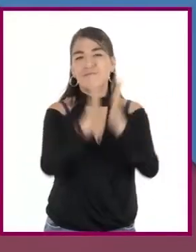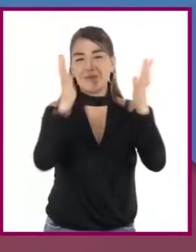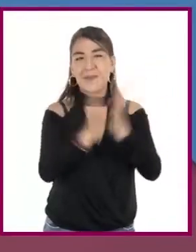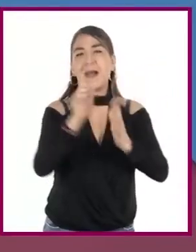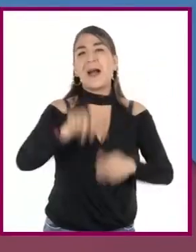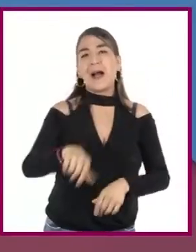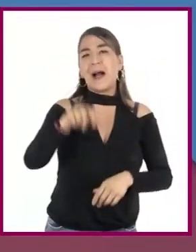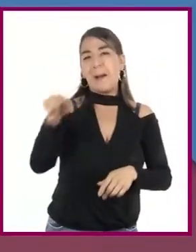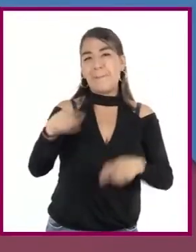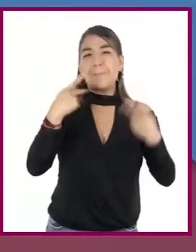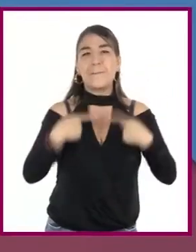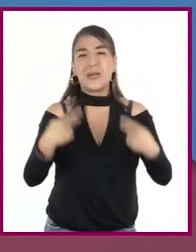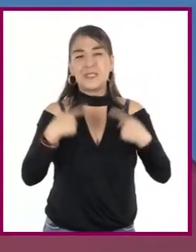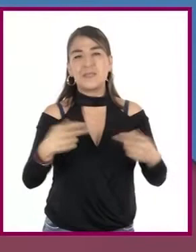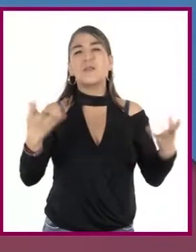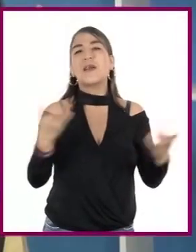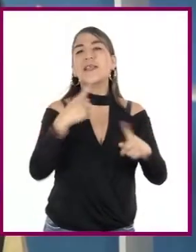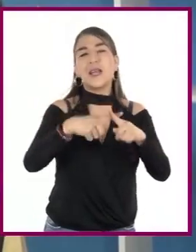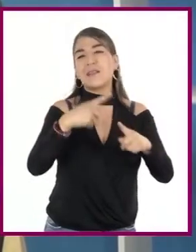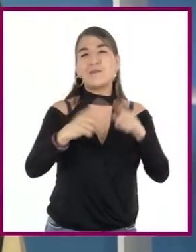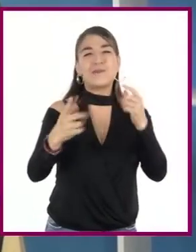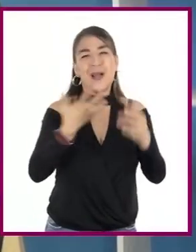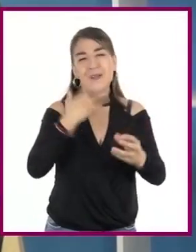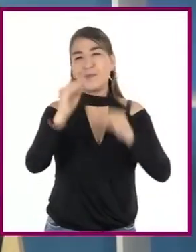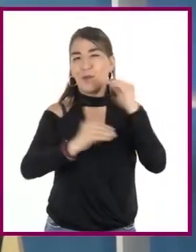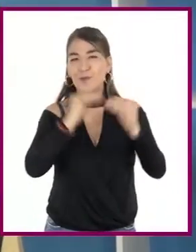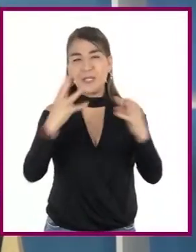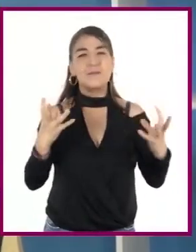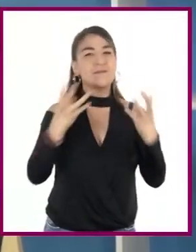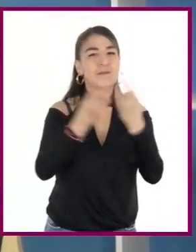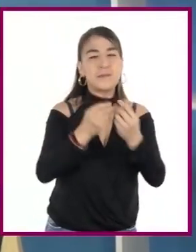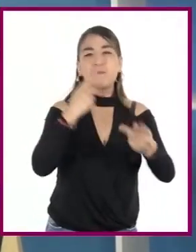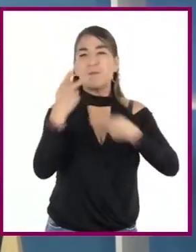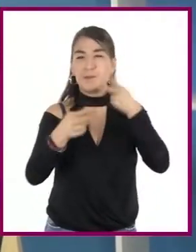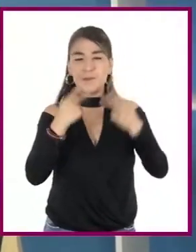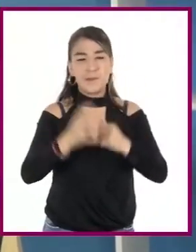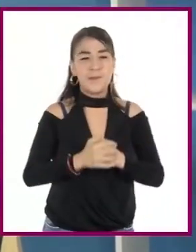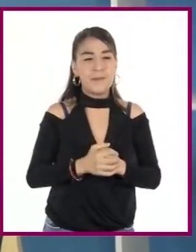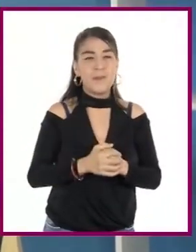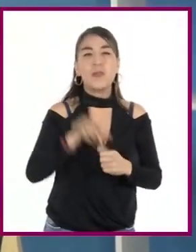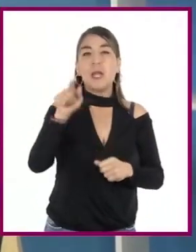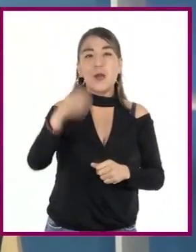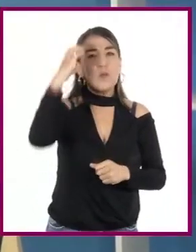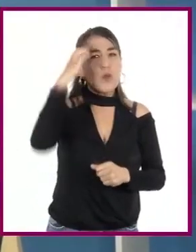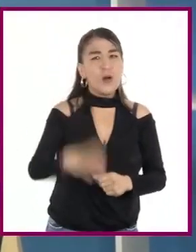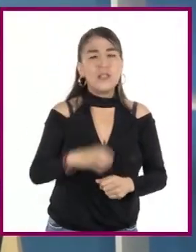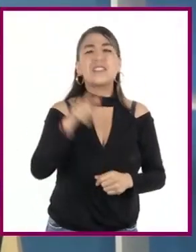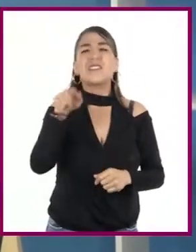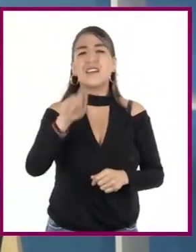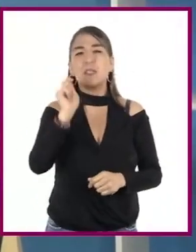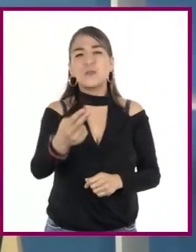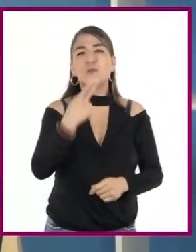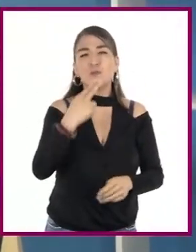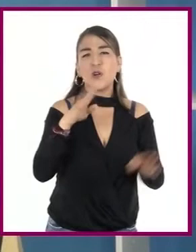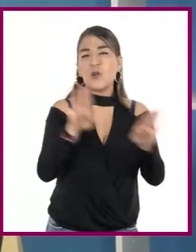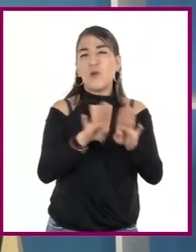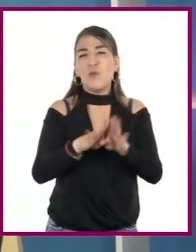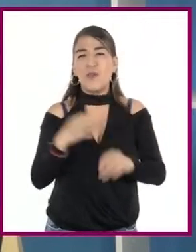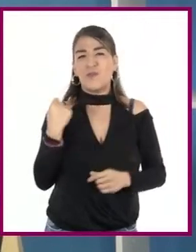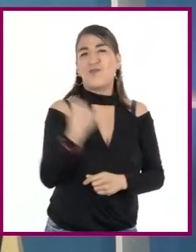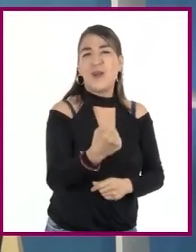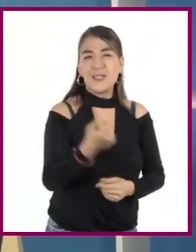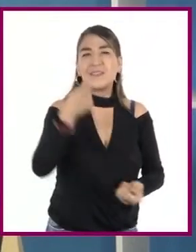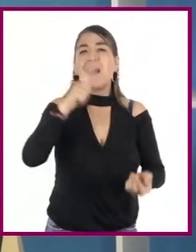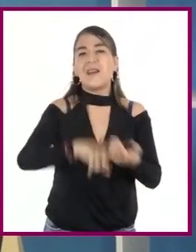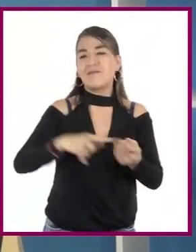de las y los involucrados. Mientras que la violencia es el uso de la fuerza en contra de las y